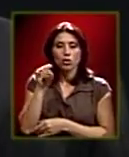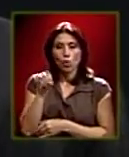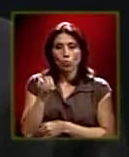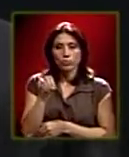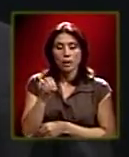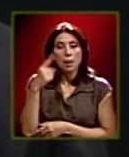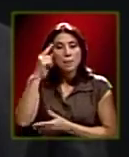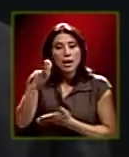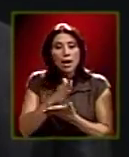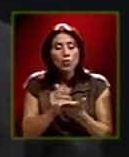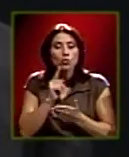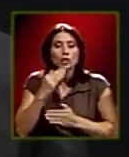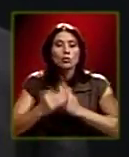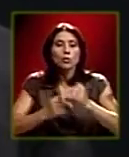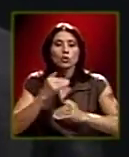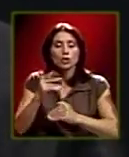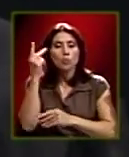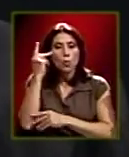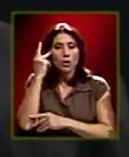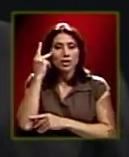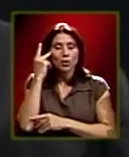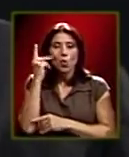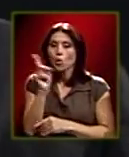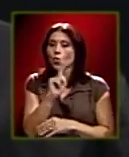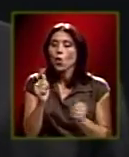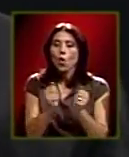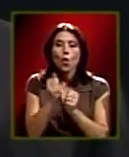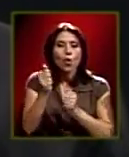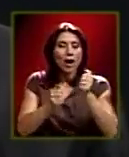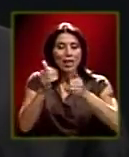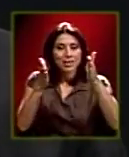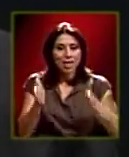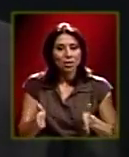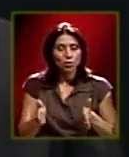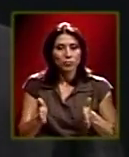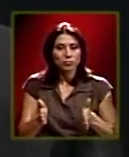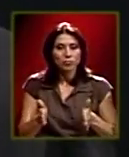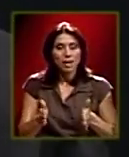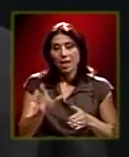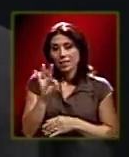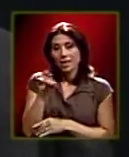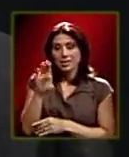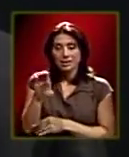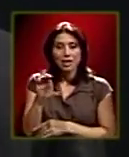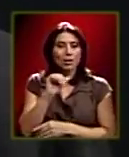político, no necesariamente. El candidato, señor TLC, no tiene pies, no tiene cabeza,